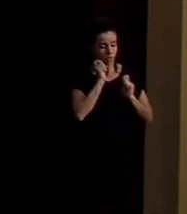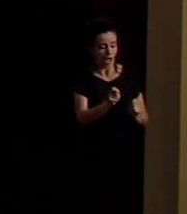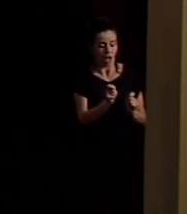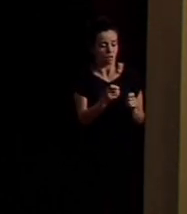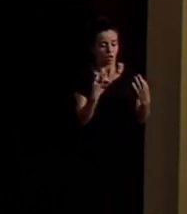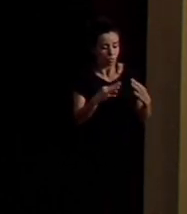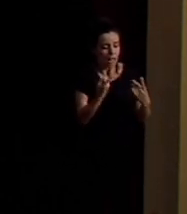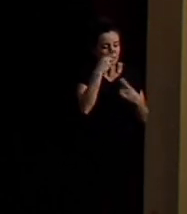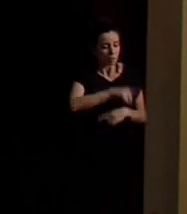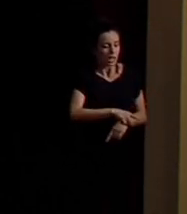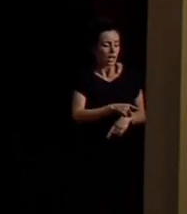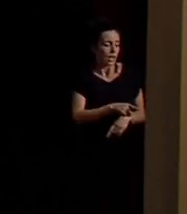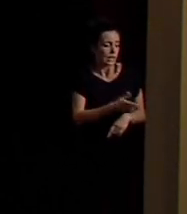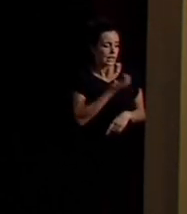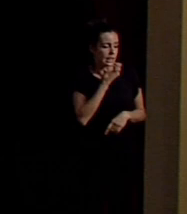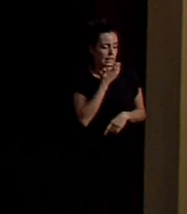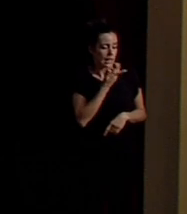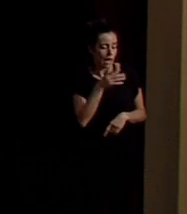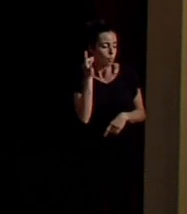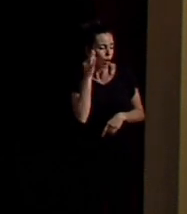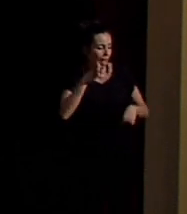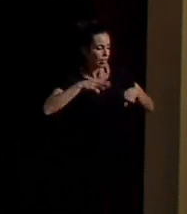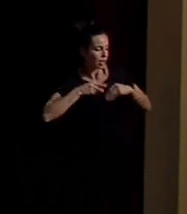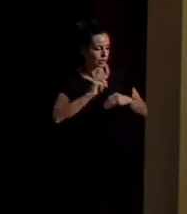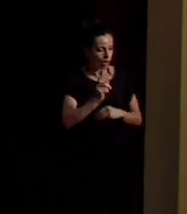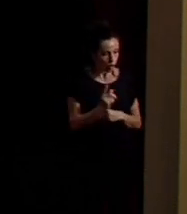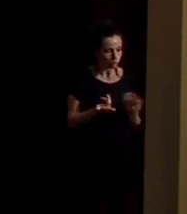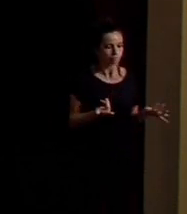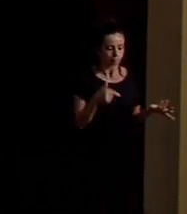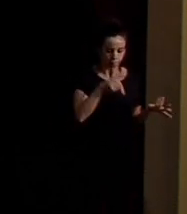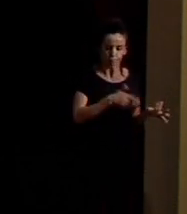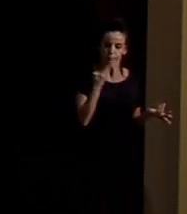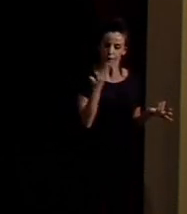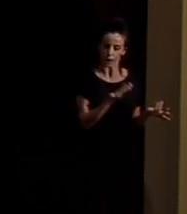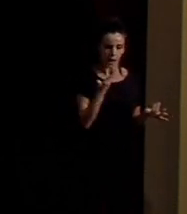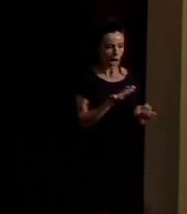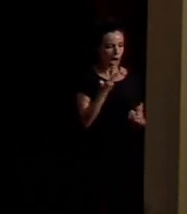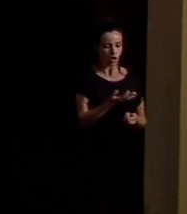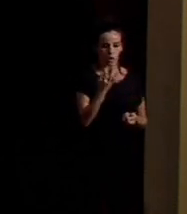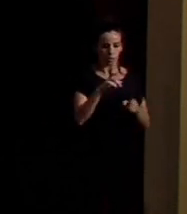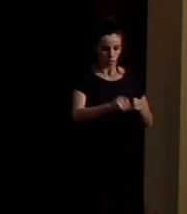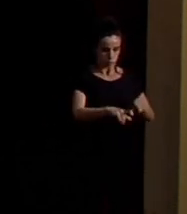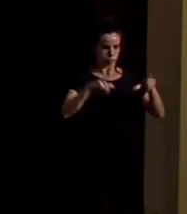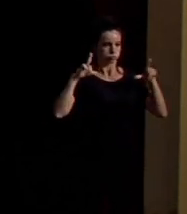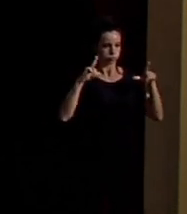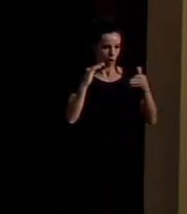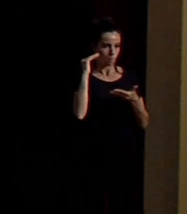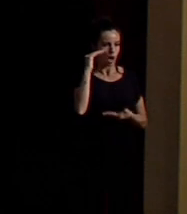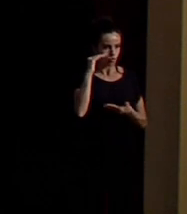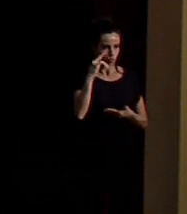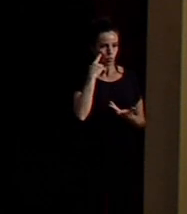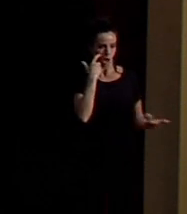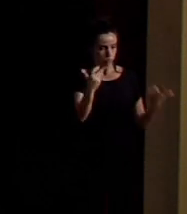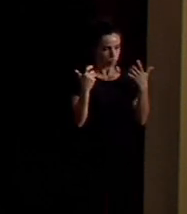ausencia de consentimiento, ¿no?, y me parece que este es un eje que deberíamos poner en mayúsculas, ¿no?, y con toda la